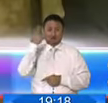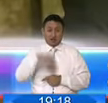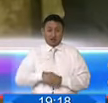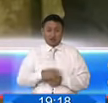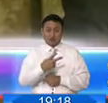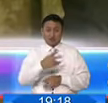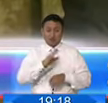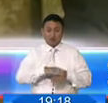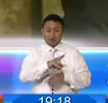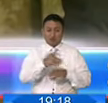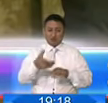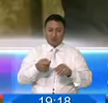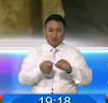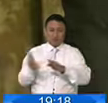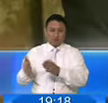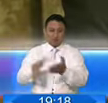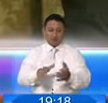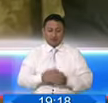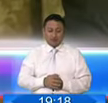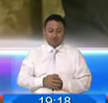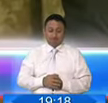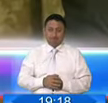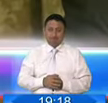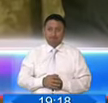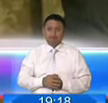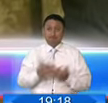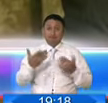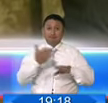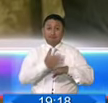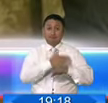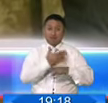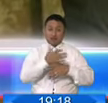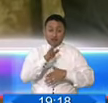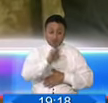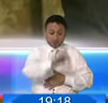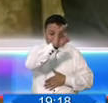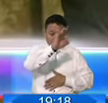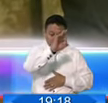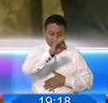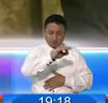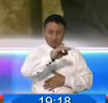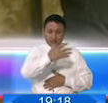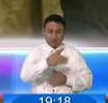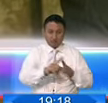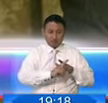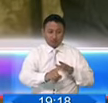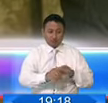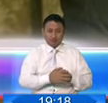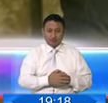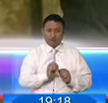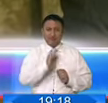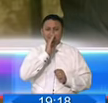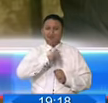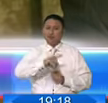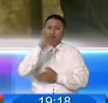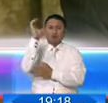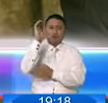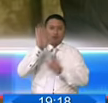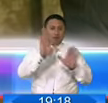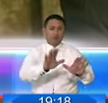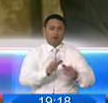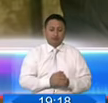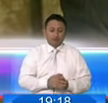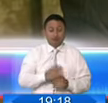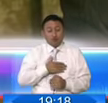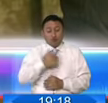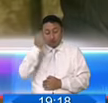se realizó precisamente el proceso es que apoyó siempre en territorio colombiano pero entiendo que